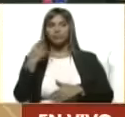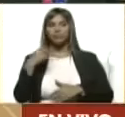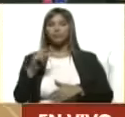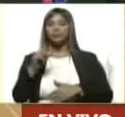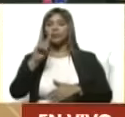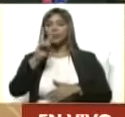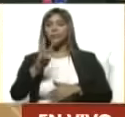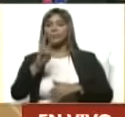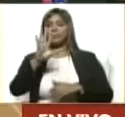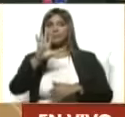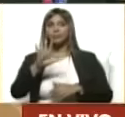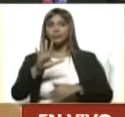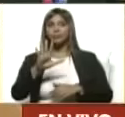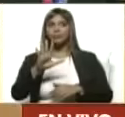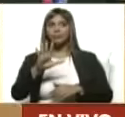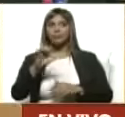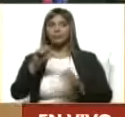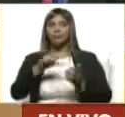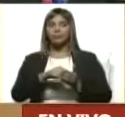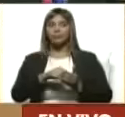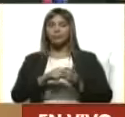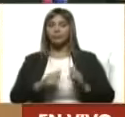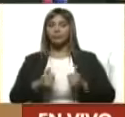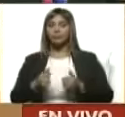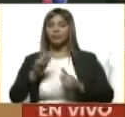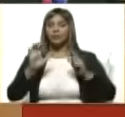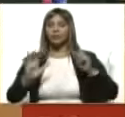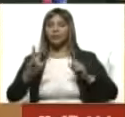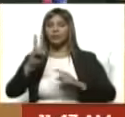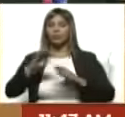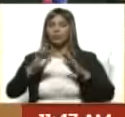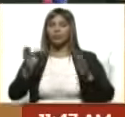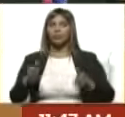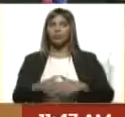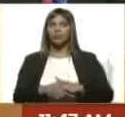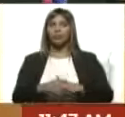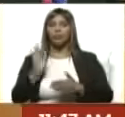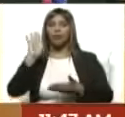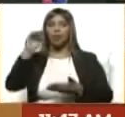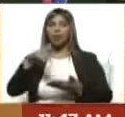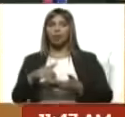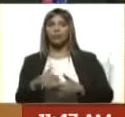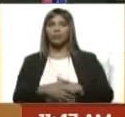Tiene 25 centros activos y 62 mesas.